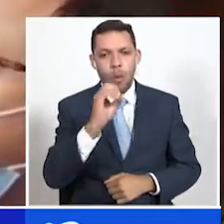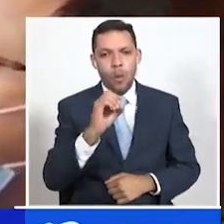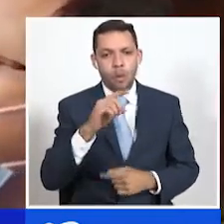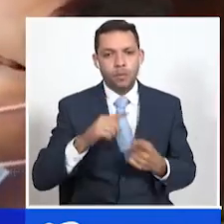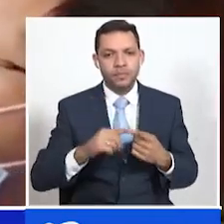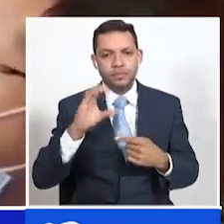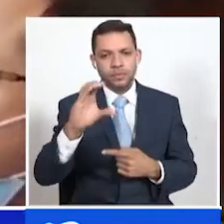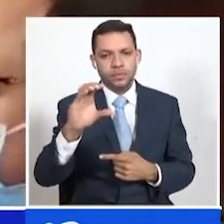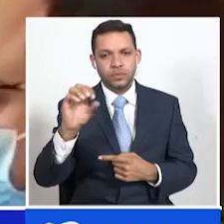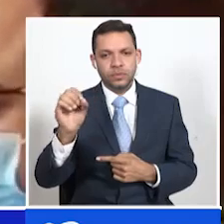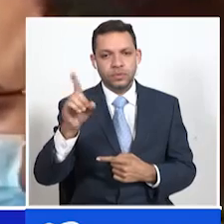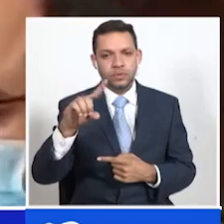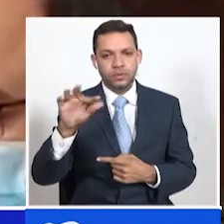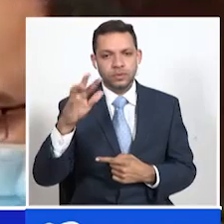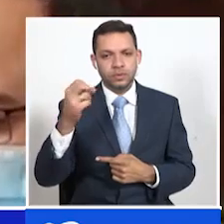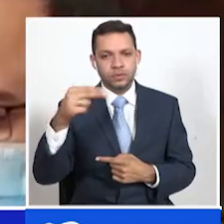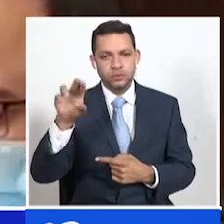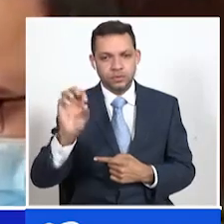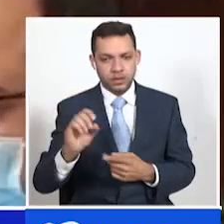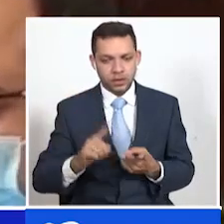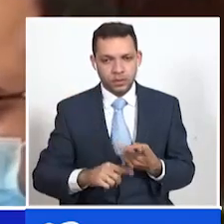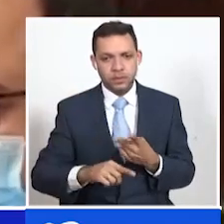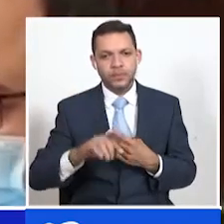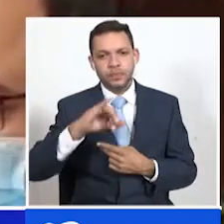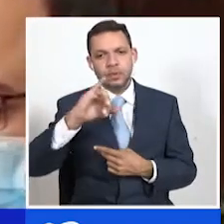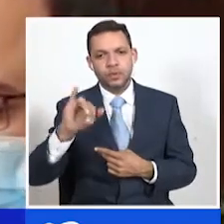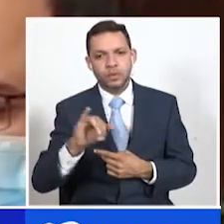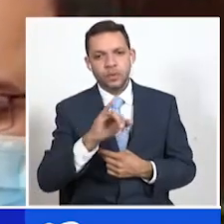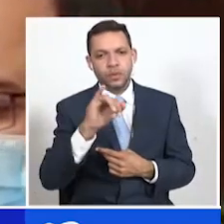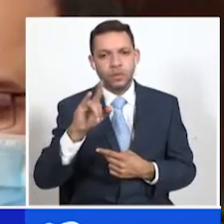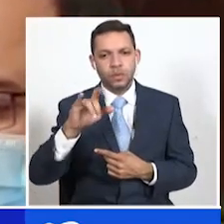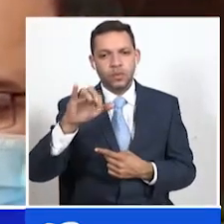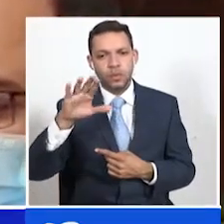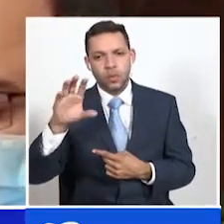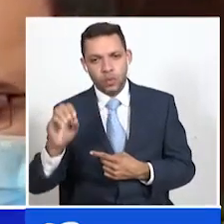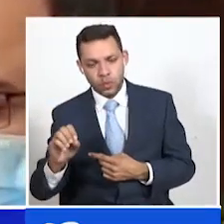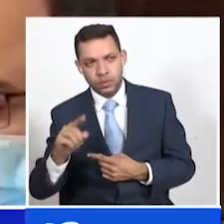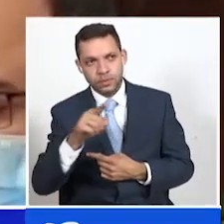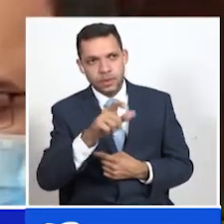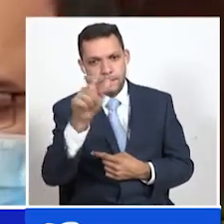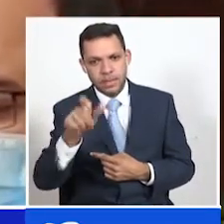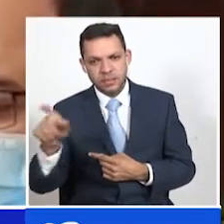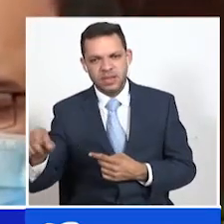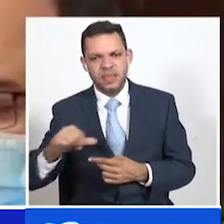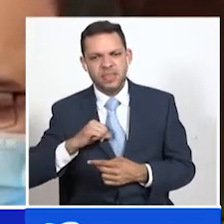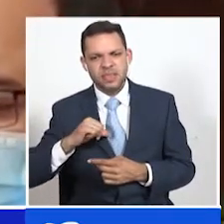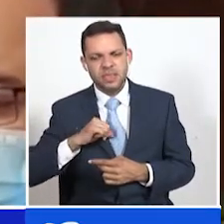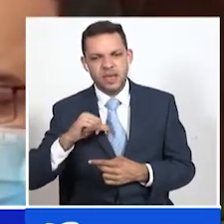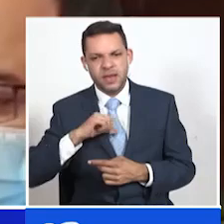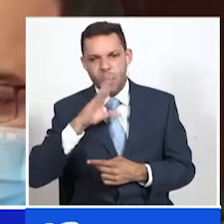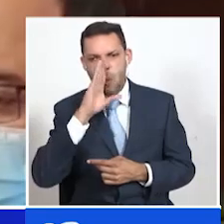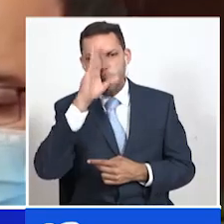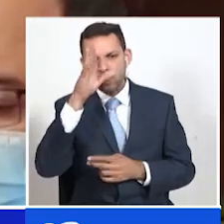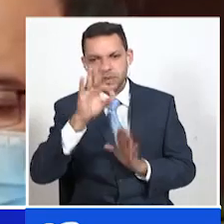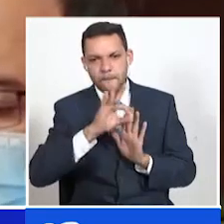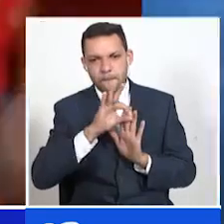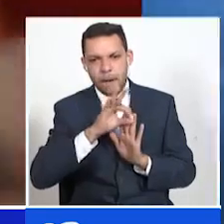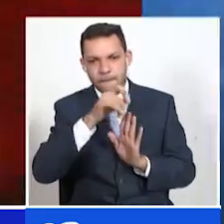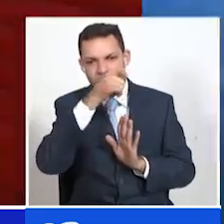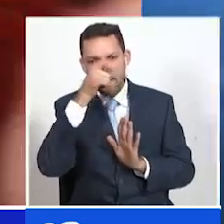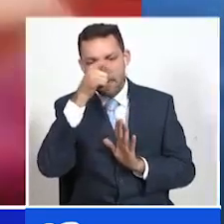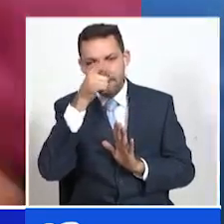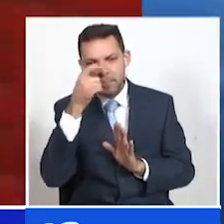alias Julito, antecedentes por tráfico y porte de estupefacientes, de igual manera por hurto, fuga de